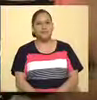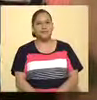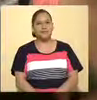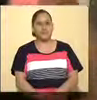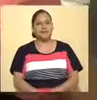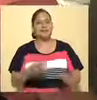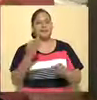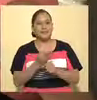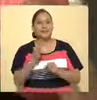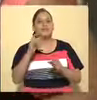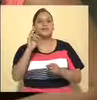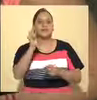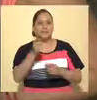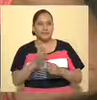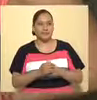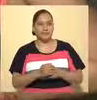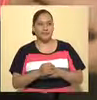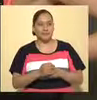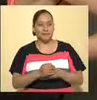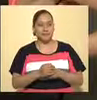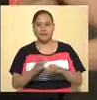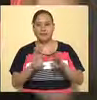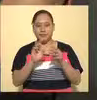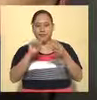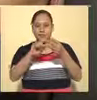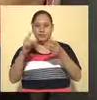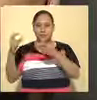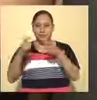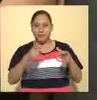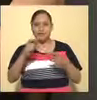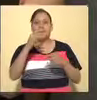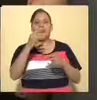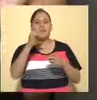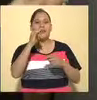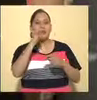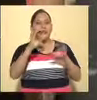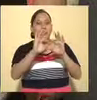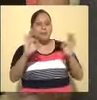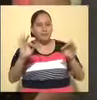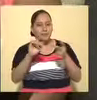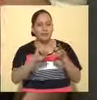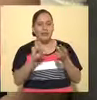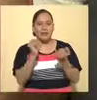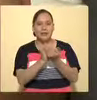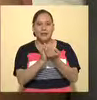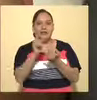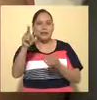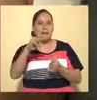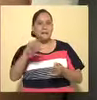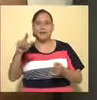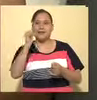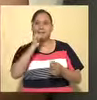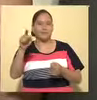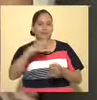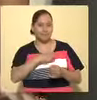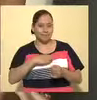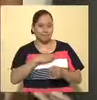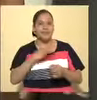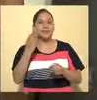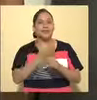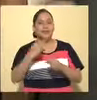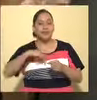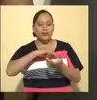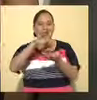que bueno, tenemos ya vamos, nuestros, yo les digo, nuestros tres tiempos. Espagueti al pesto. Y con lo que les voy a decir, Miguel va a ser bien contento. Porque vamos a